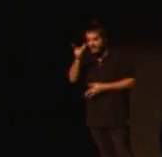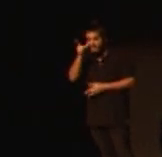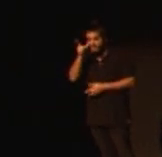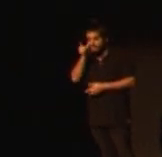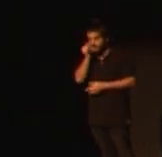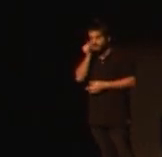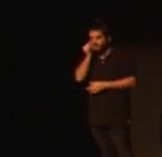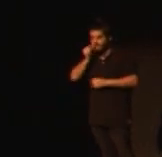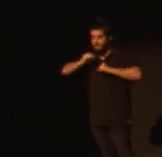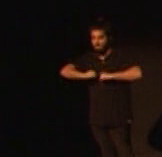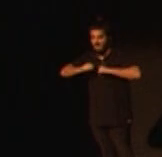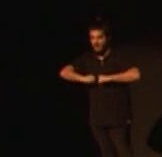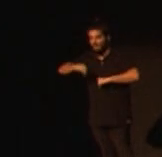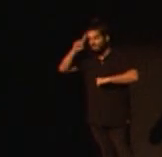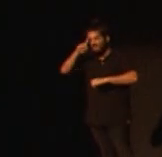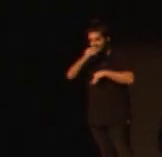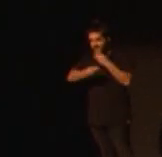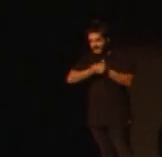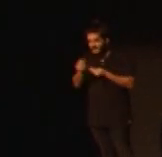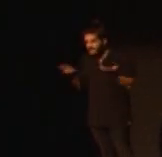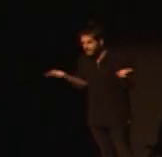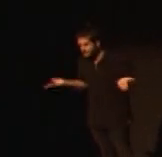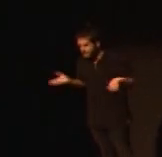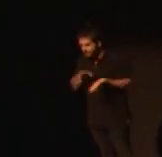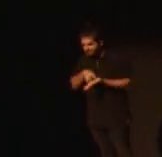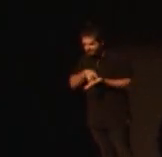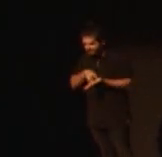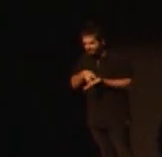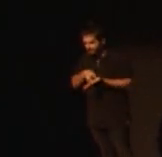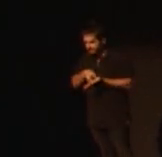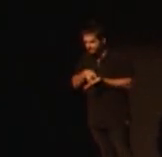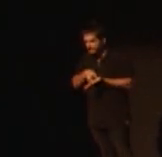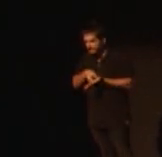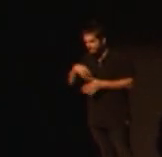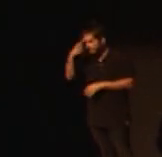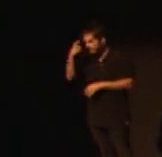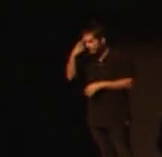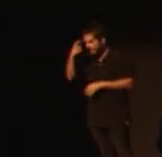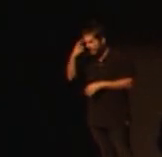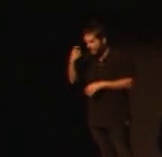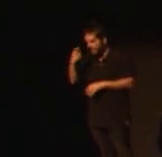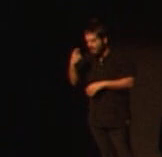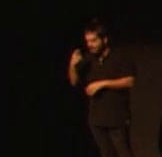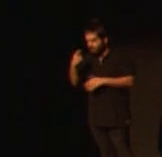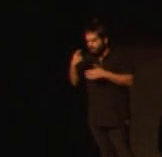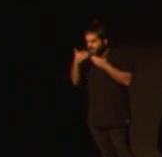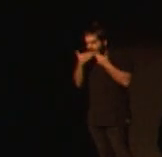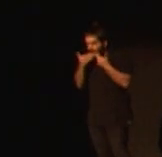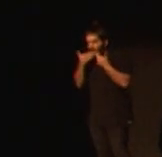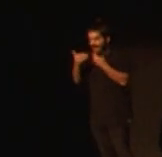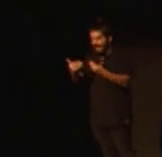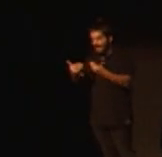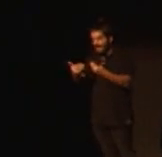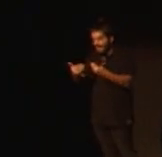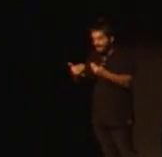qué hacer. Pero recuerdo el gracias en esa acogida institucional que le dimos desde la casa y